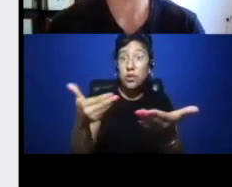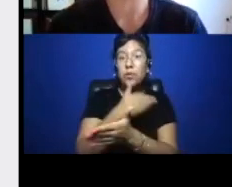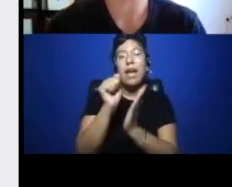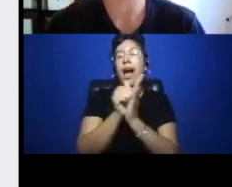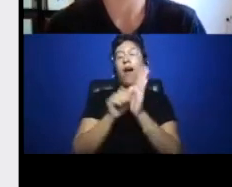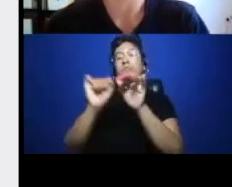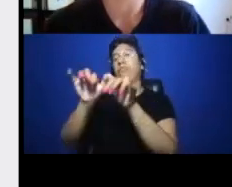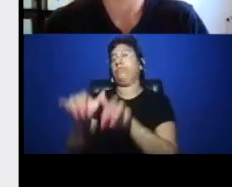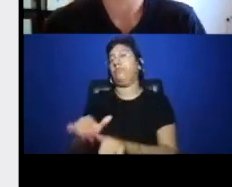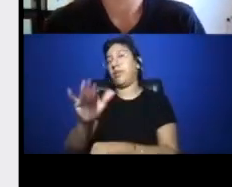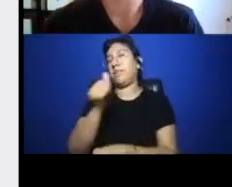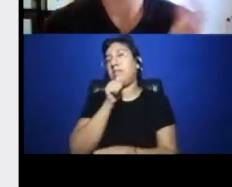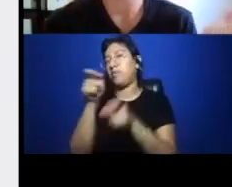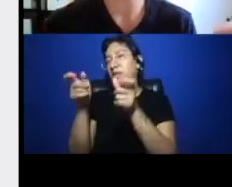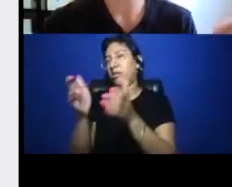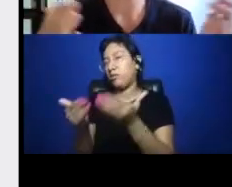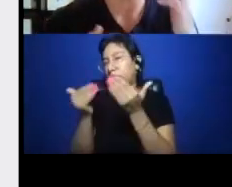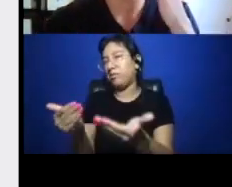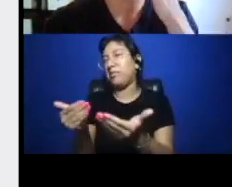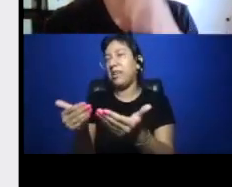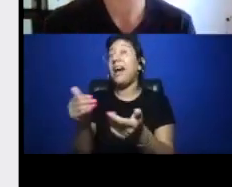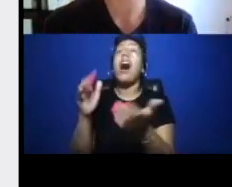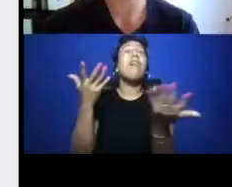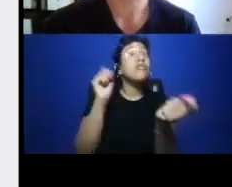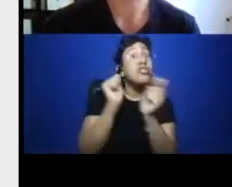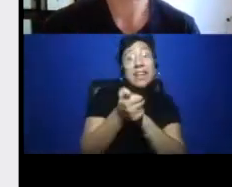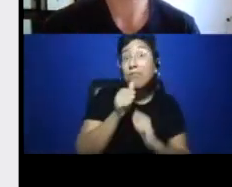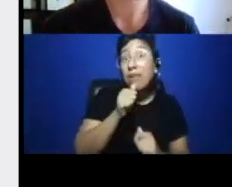tú entras en tu cuenta, ya entralo en el software